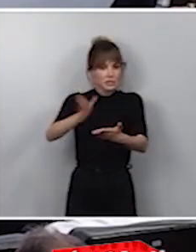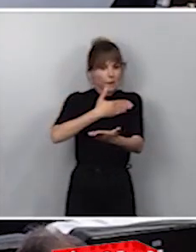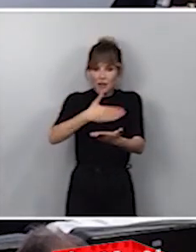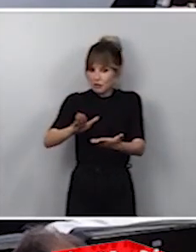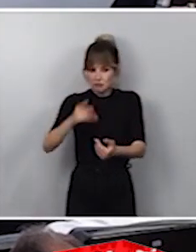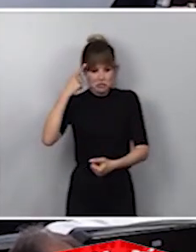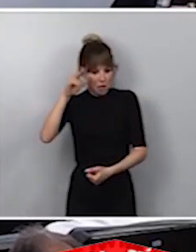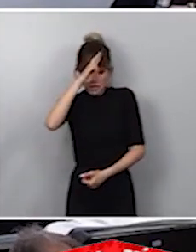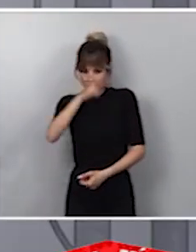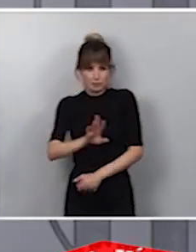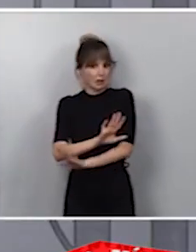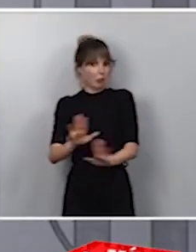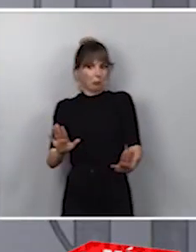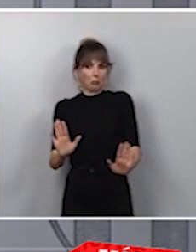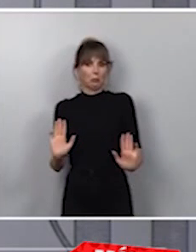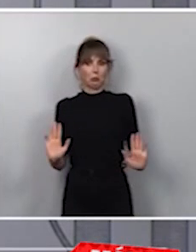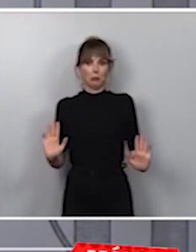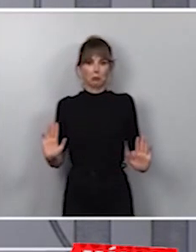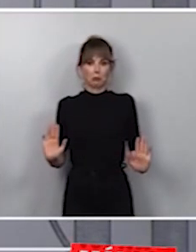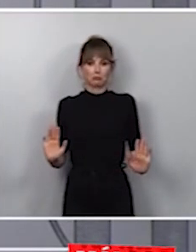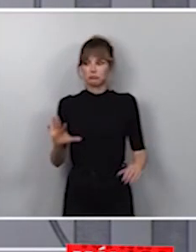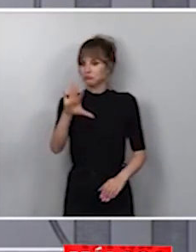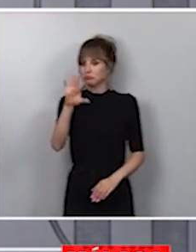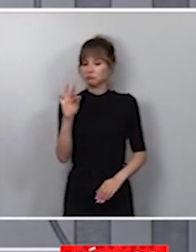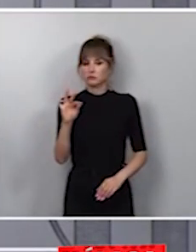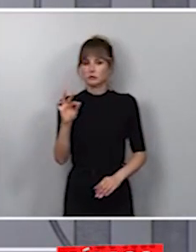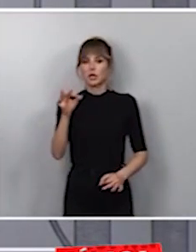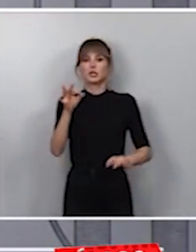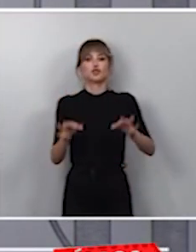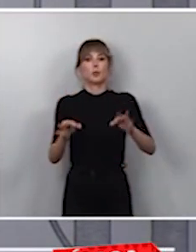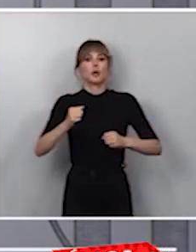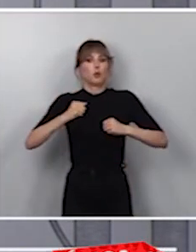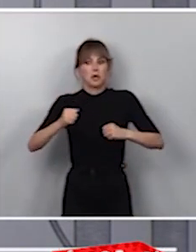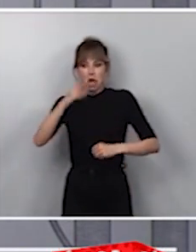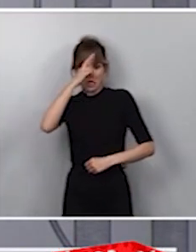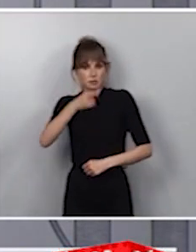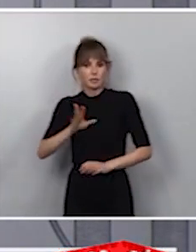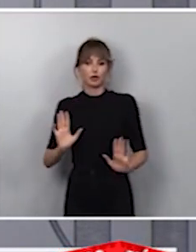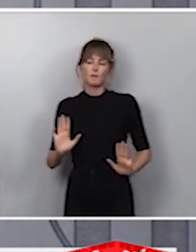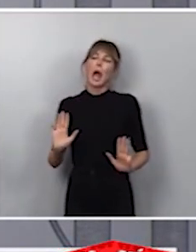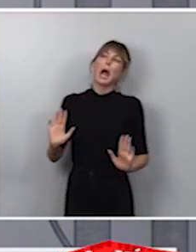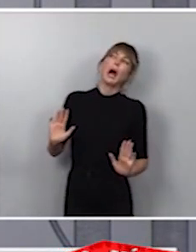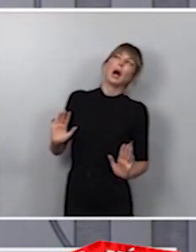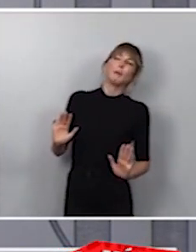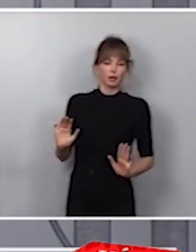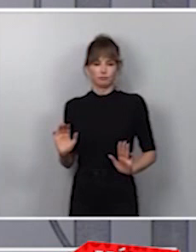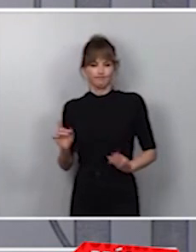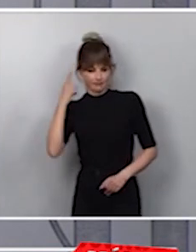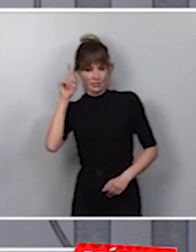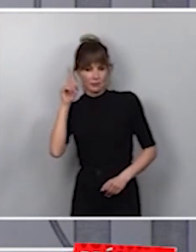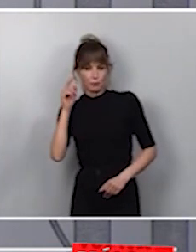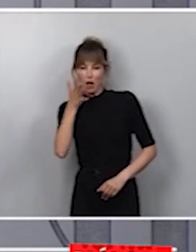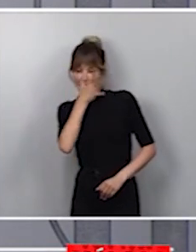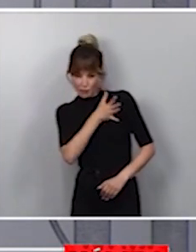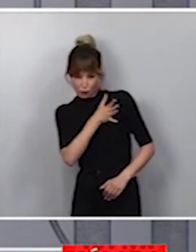produjeron comportamientos irregulares. Respetamos las decisiones del Poder Judicial. Ahora bien, también le tengo que decir, sabemos que esta